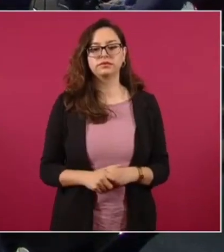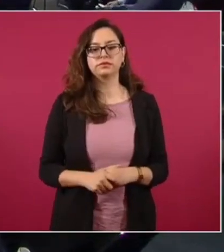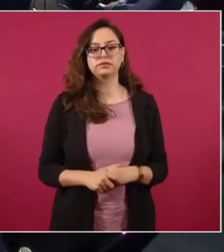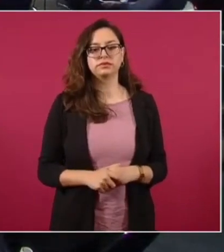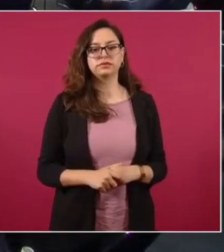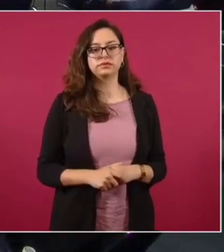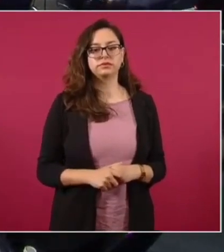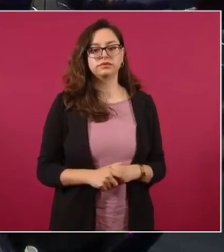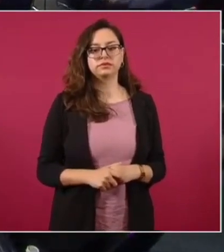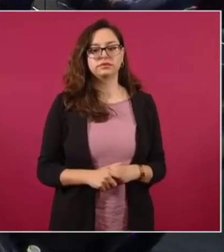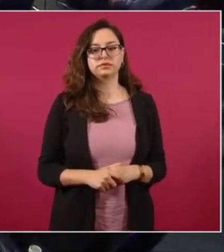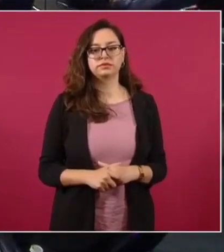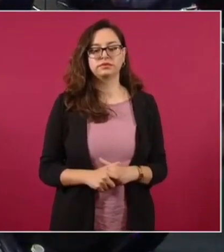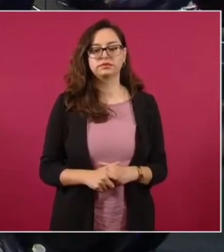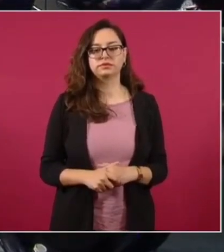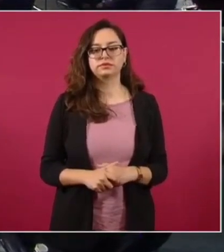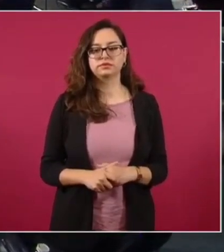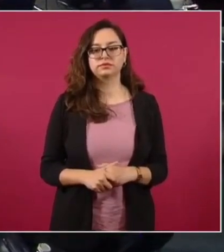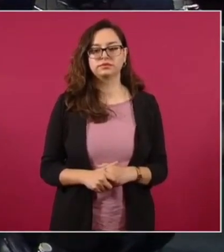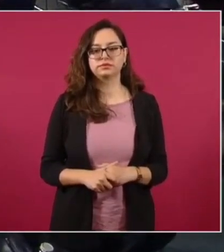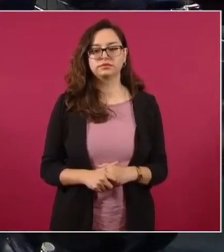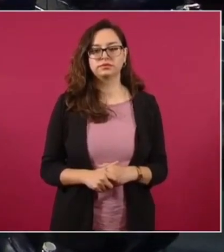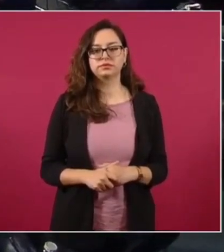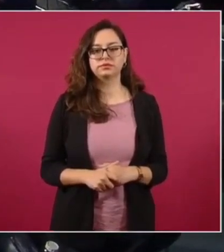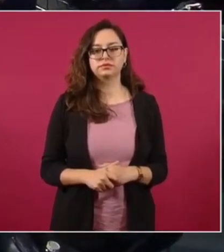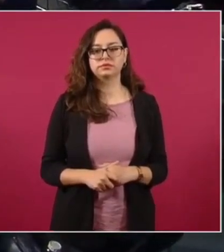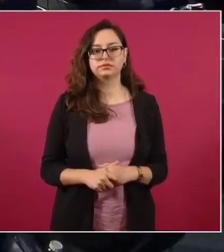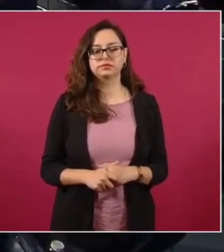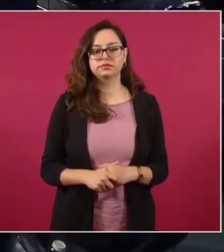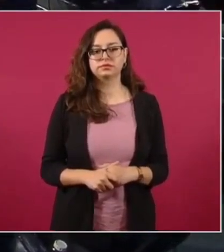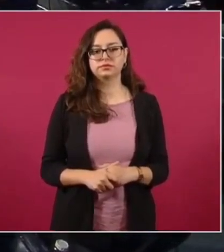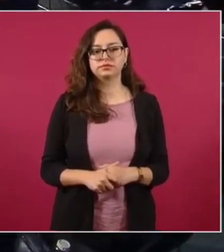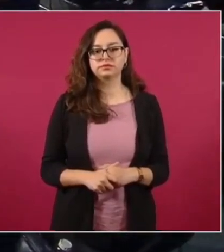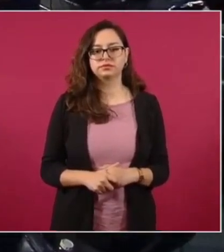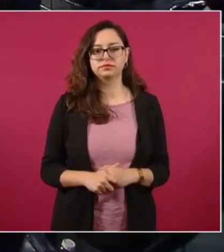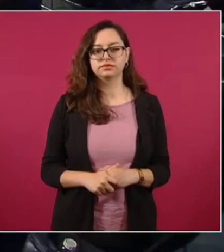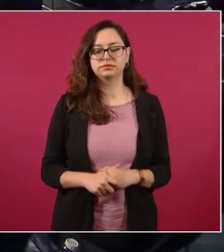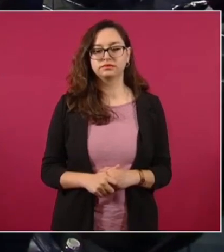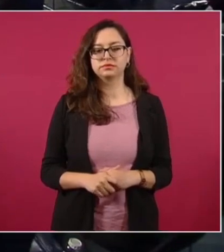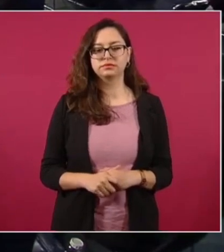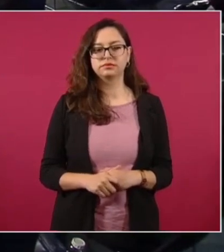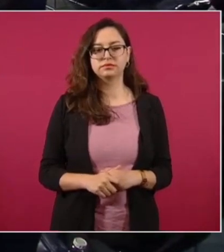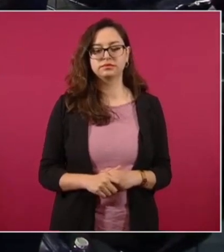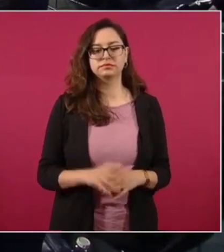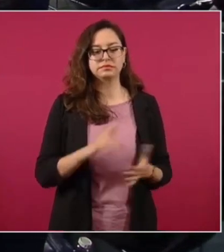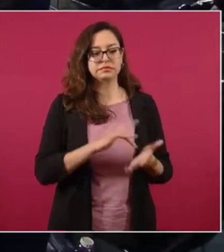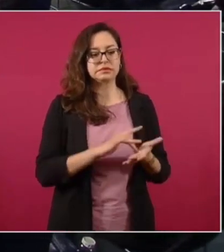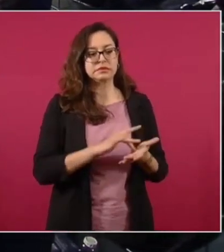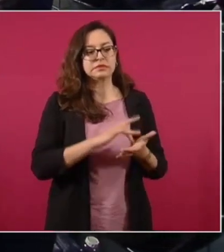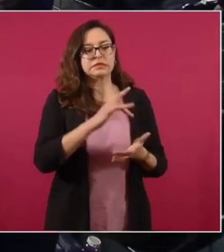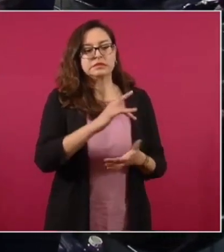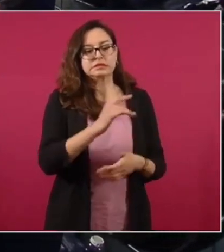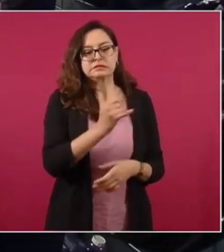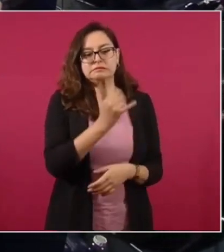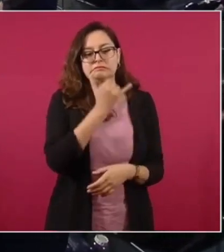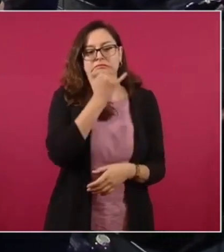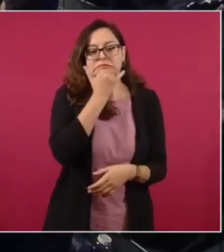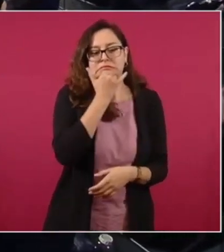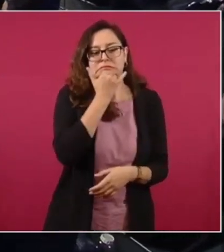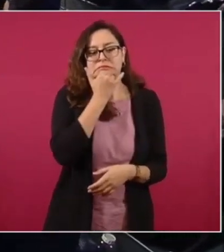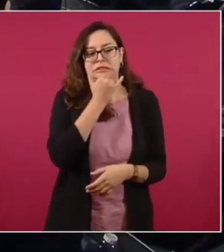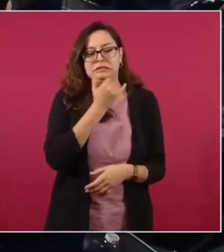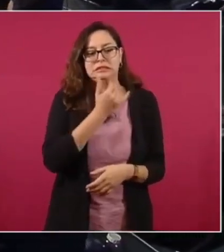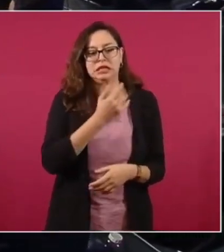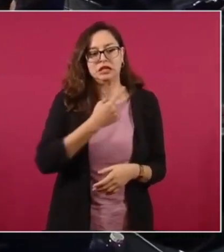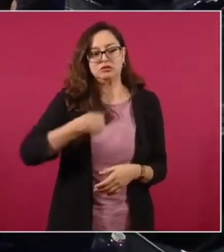Adelante. Please explain. I have a plane to catch, which is why we are insistent. Perdón por ser tan insistentes, lo que pasa es que tenemos